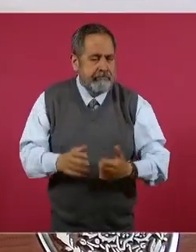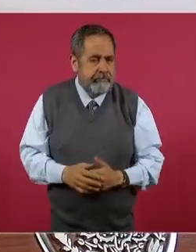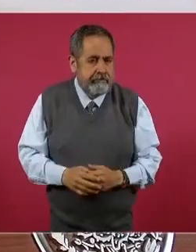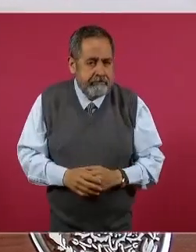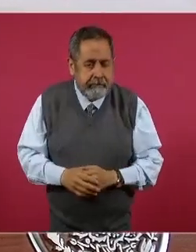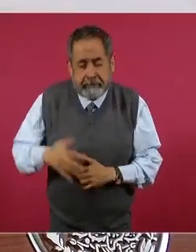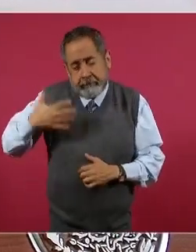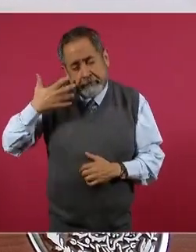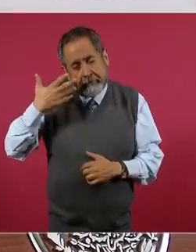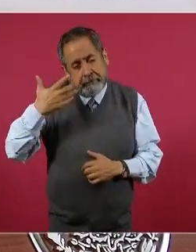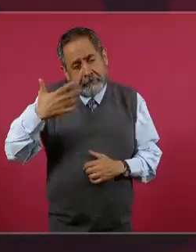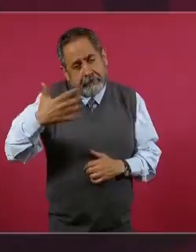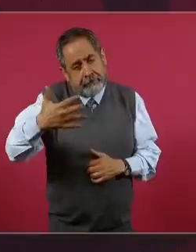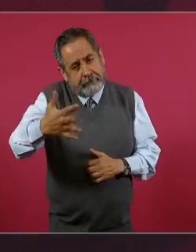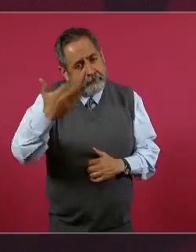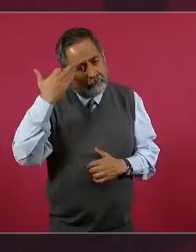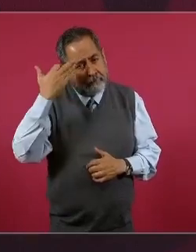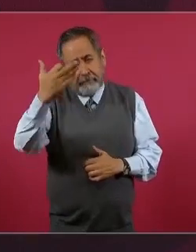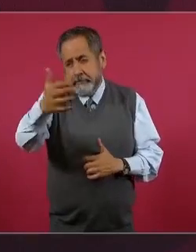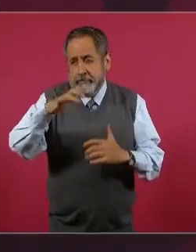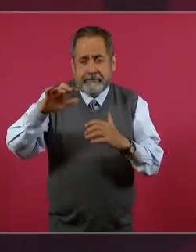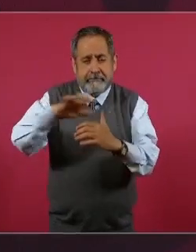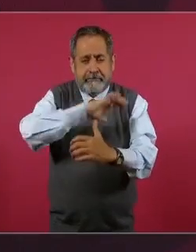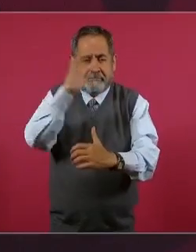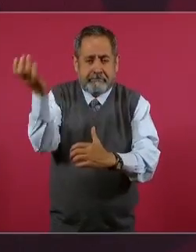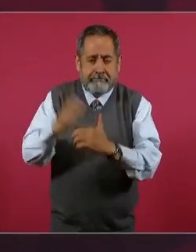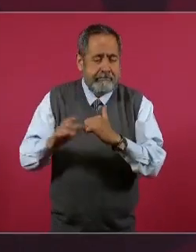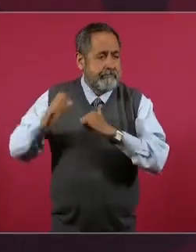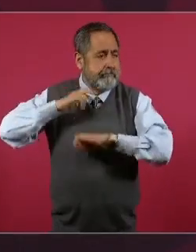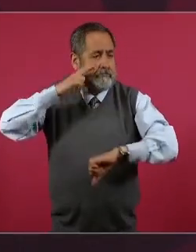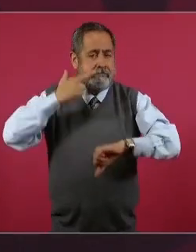Cuando terminaba su cargo,